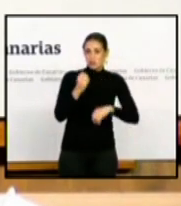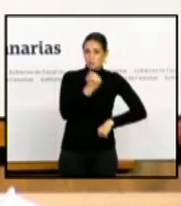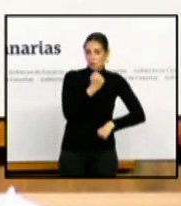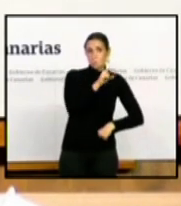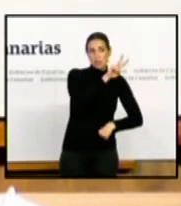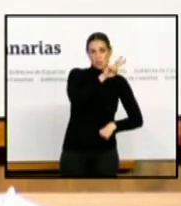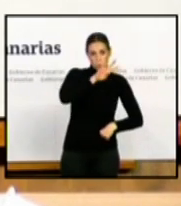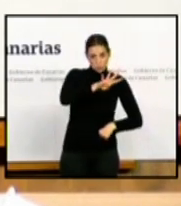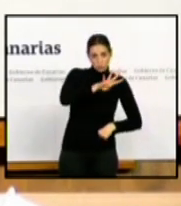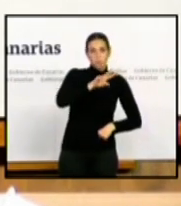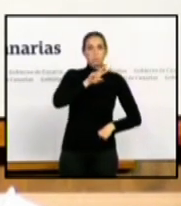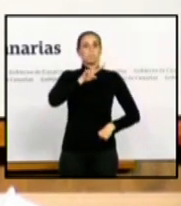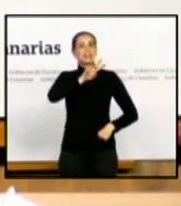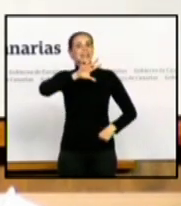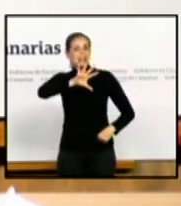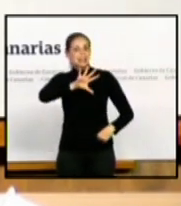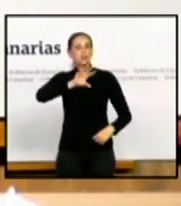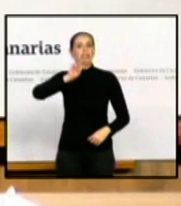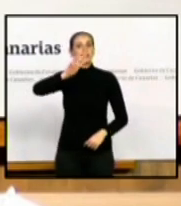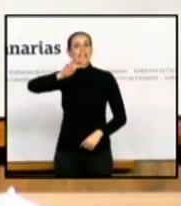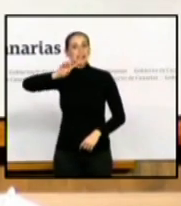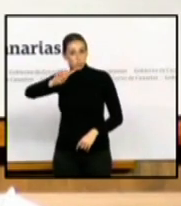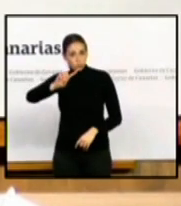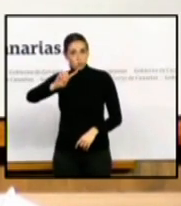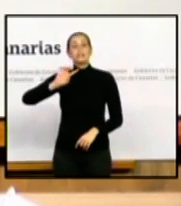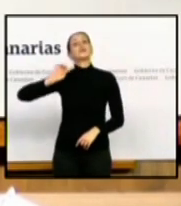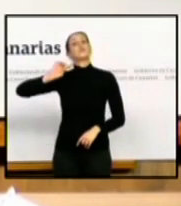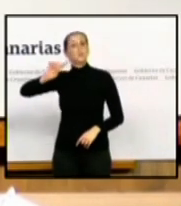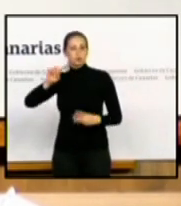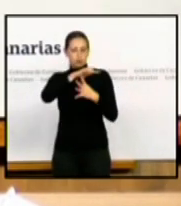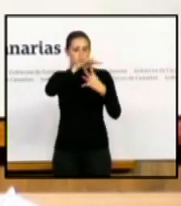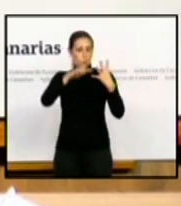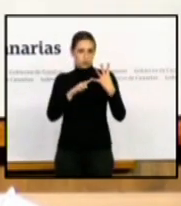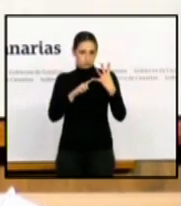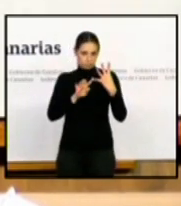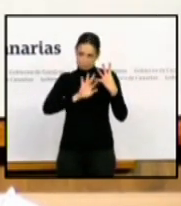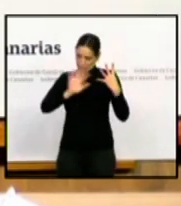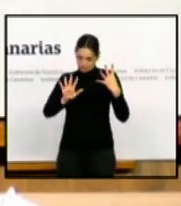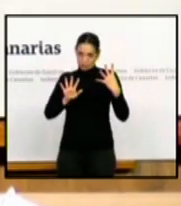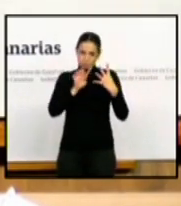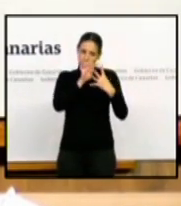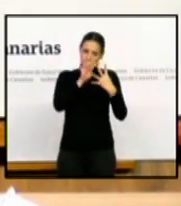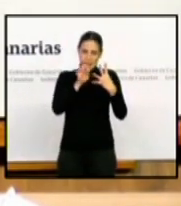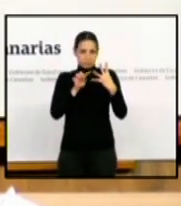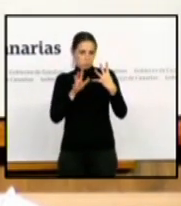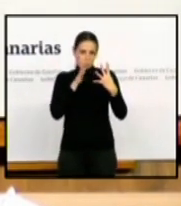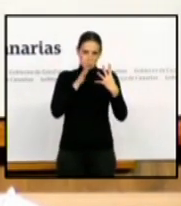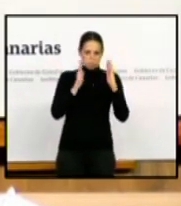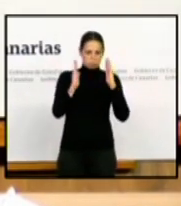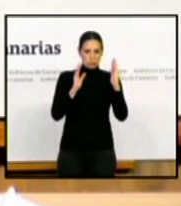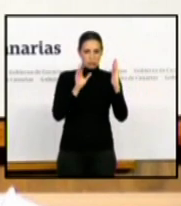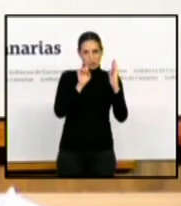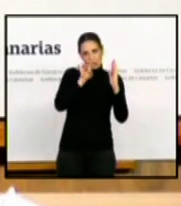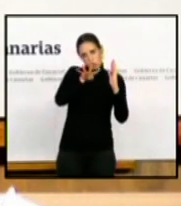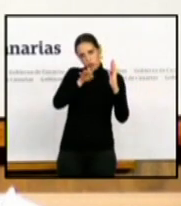el 25, el 31 y el 1, y lo dejamos ahí porque son los 14, 15 días, las comidas